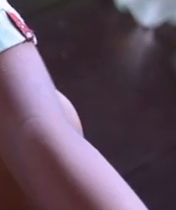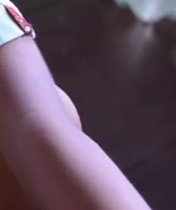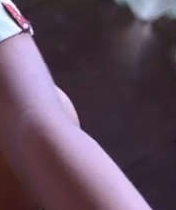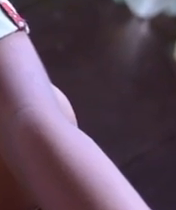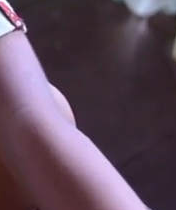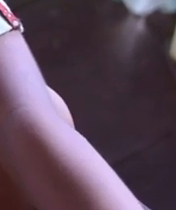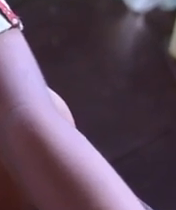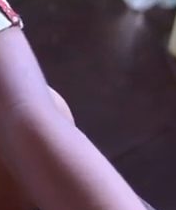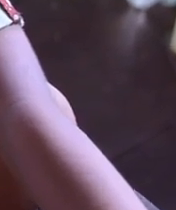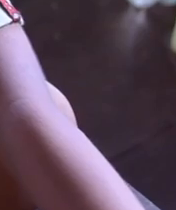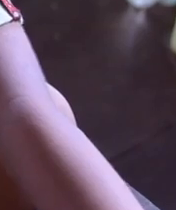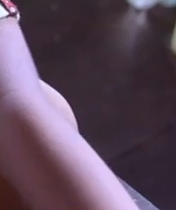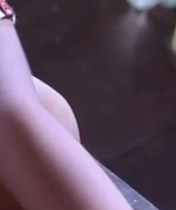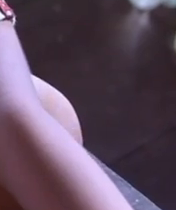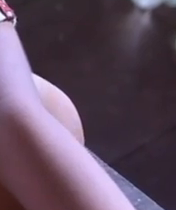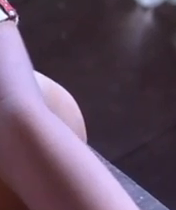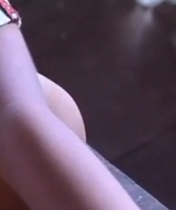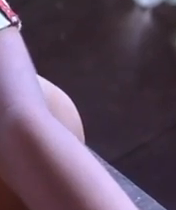y